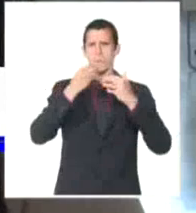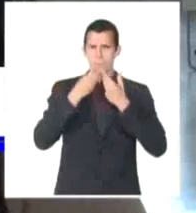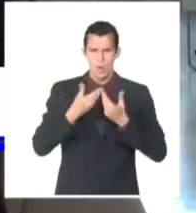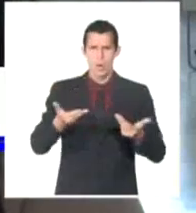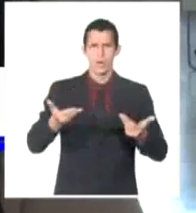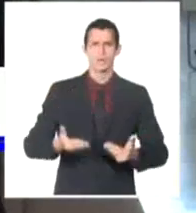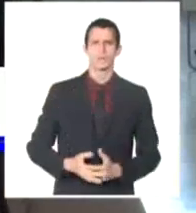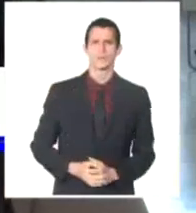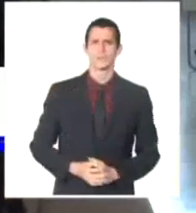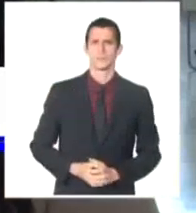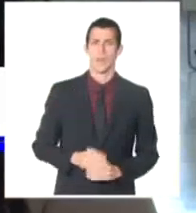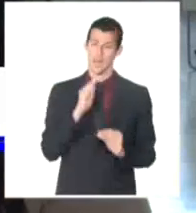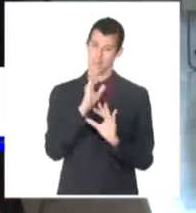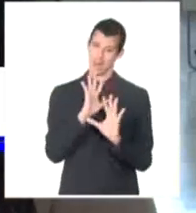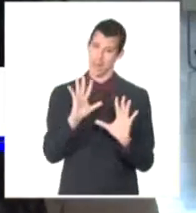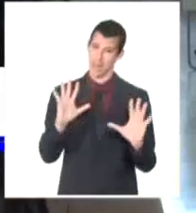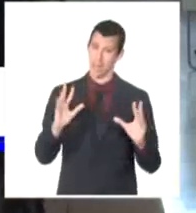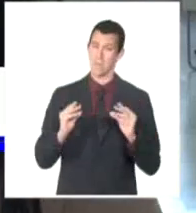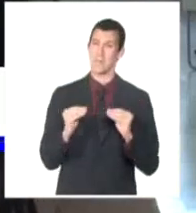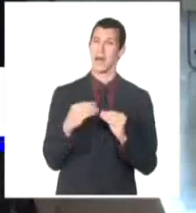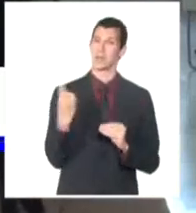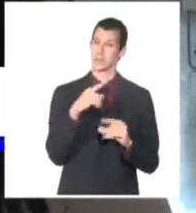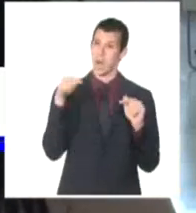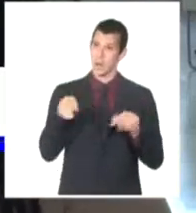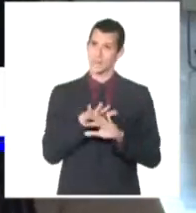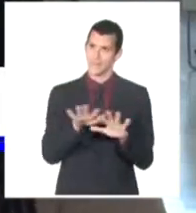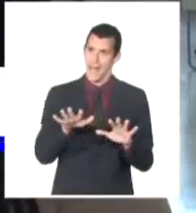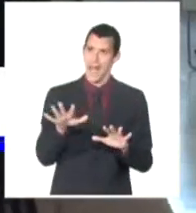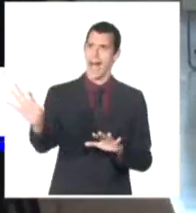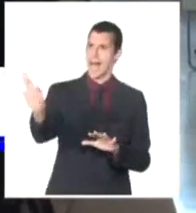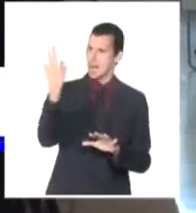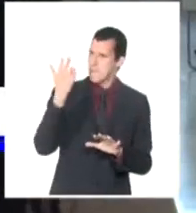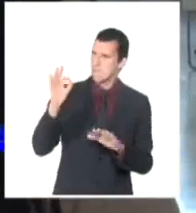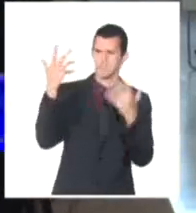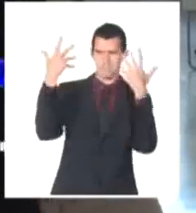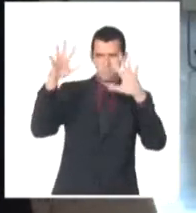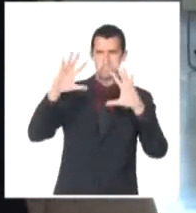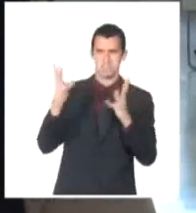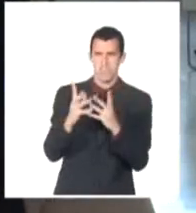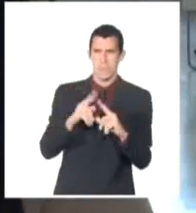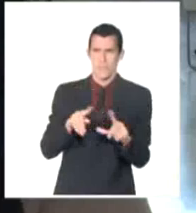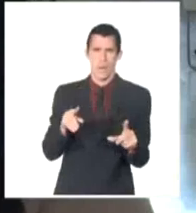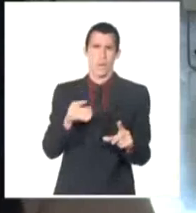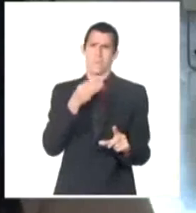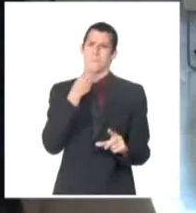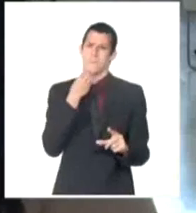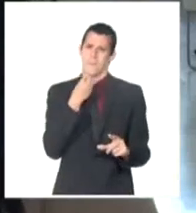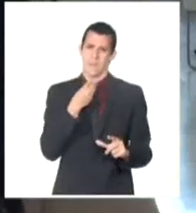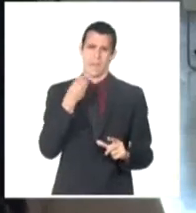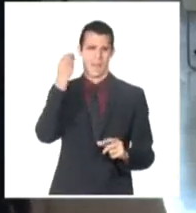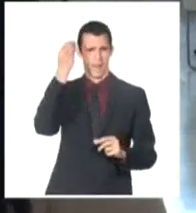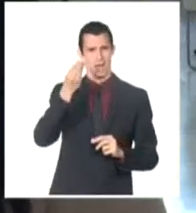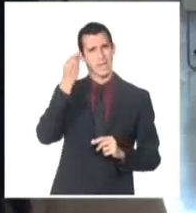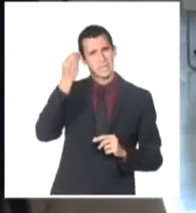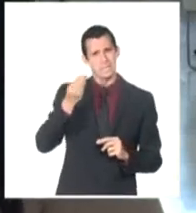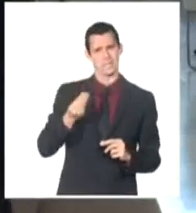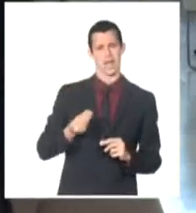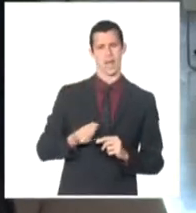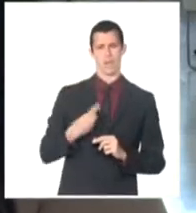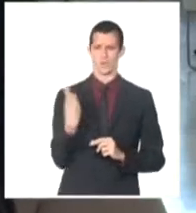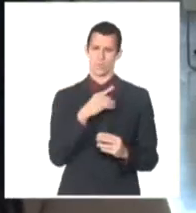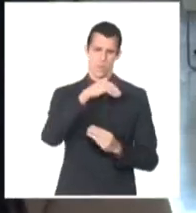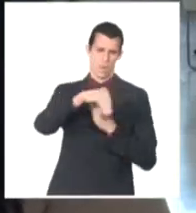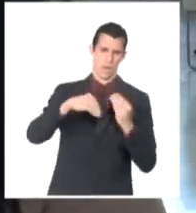primero ser coherentes y también ser consecuentes con el discurso que día a día les estamos ofreciendo al